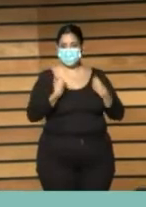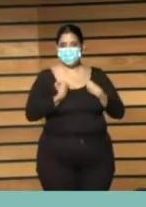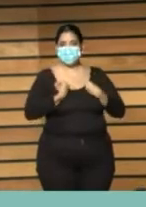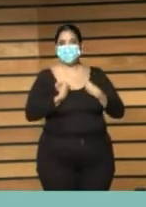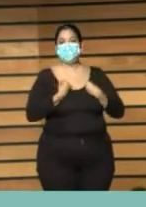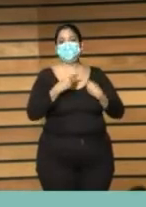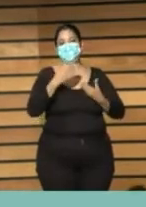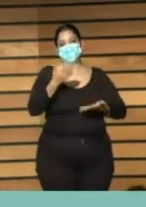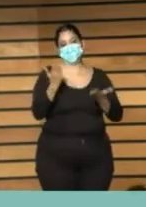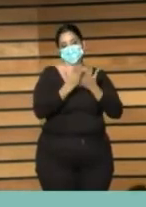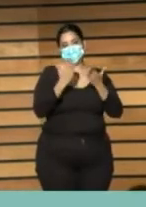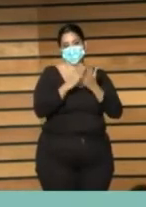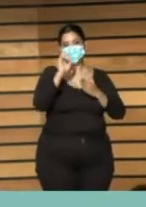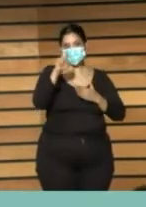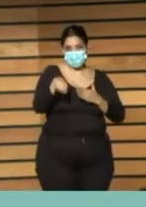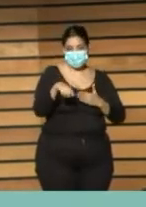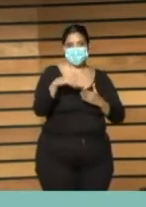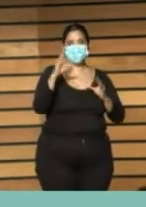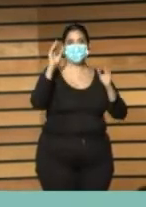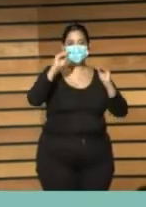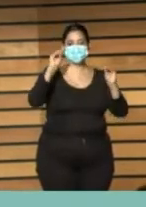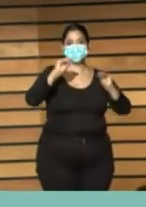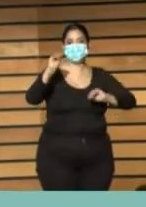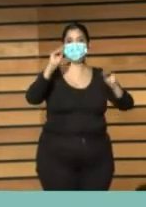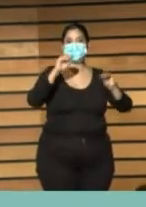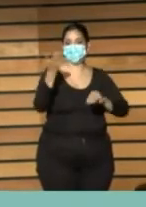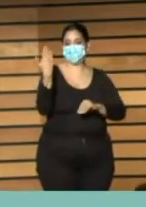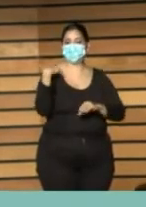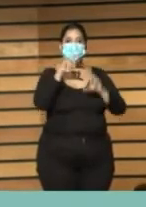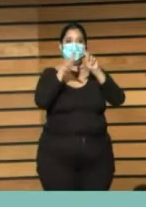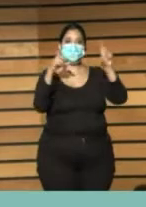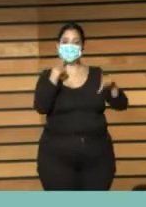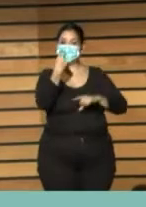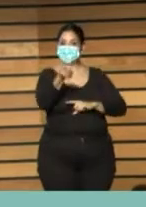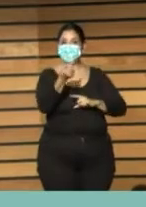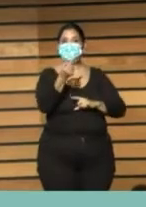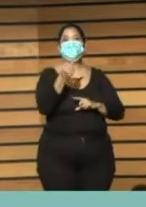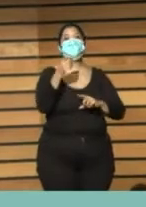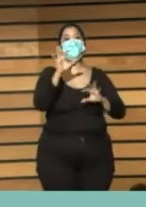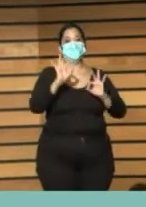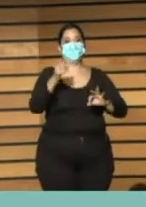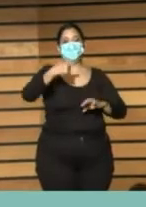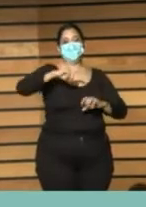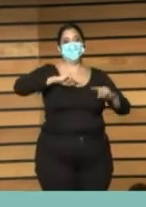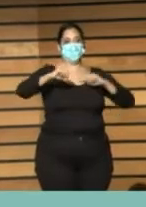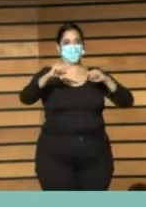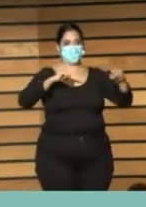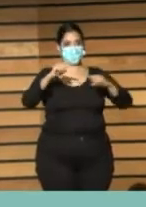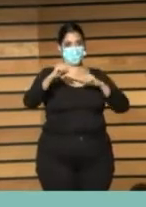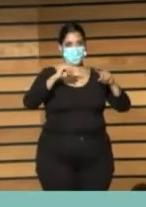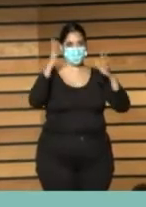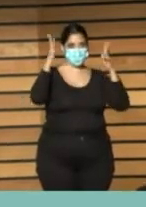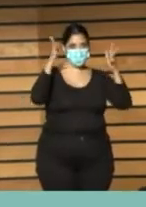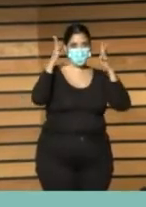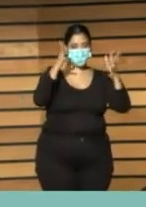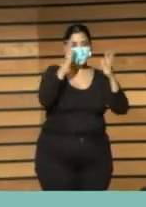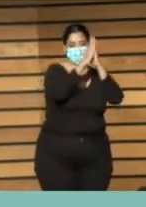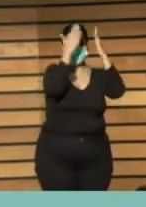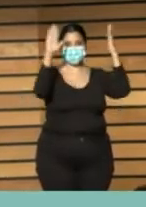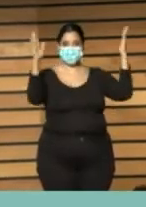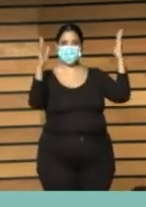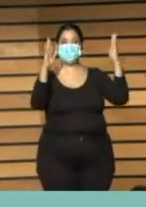curso ofrecido por SEDIC y otras dos licencias para asistir a un curso ofrecido por la Subdirección General de Coordinación Bibliotecaria durante